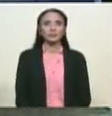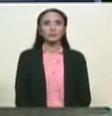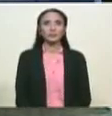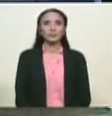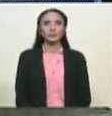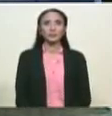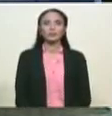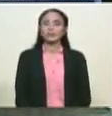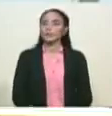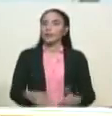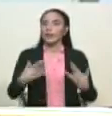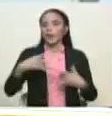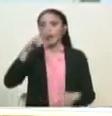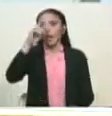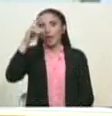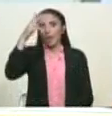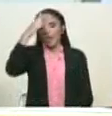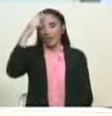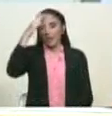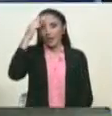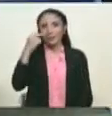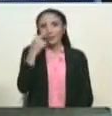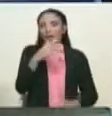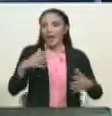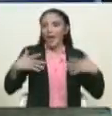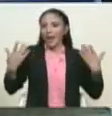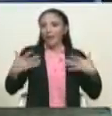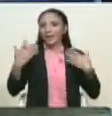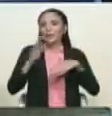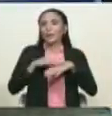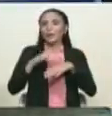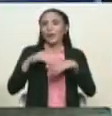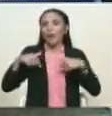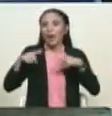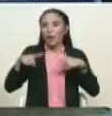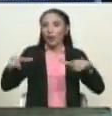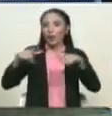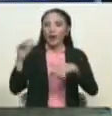Está contento porque está en sus tierras aragüeñas, que lo vieron nacer.